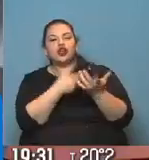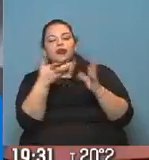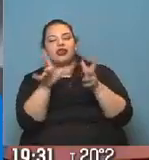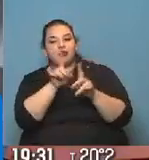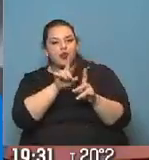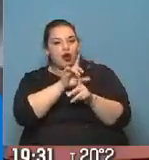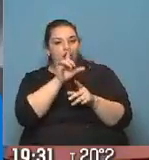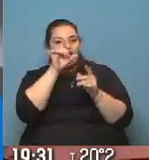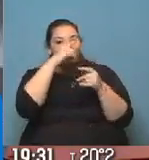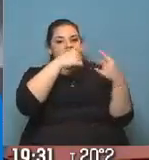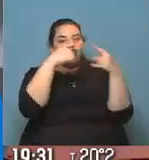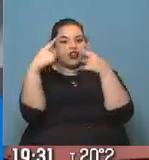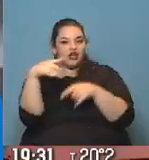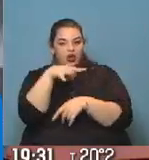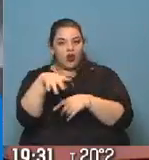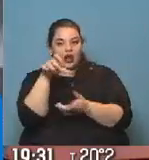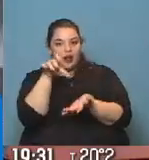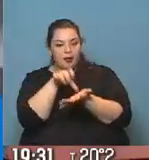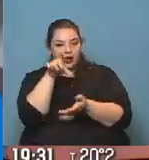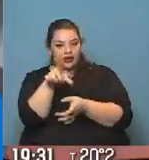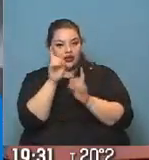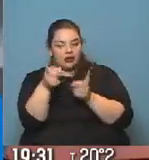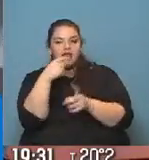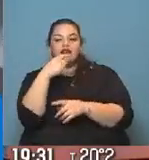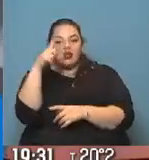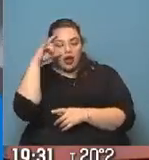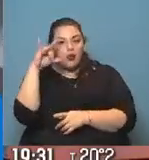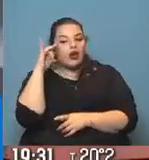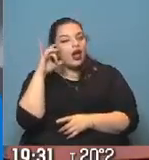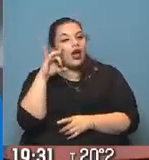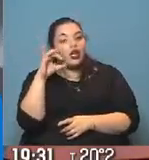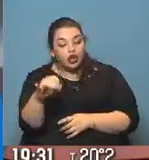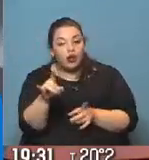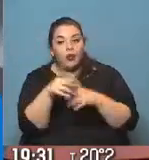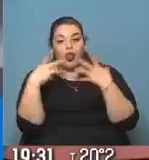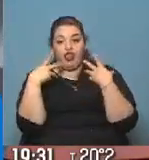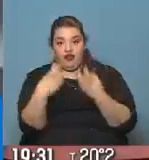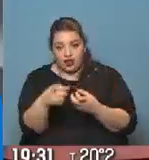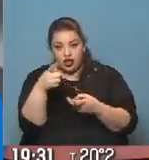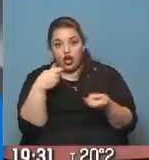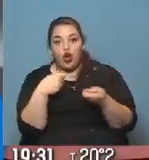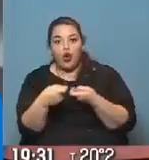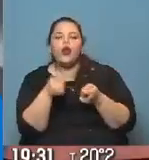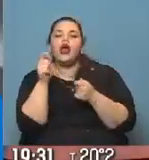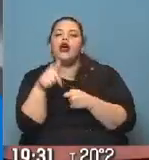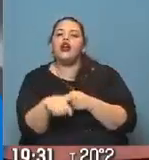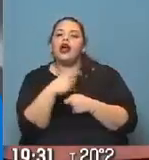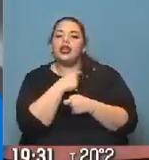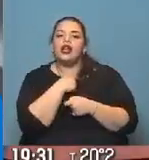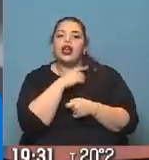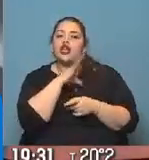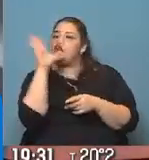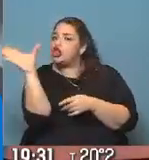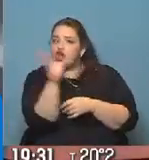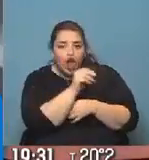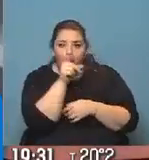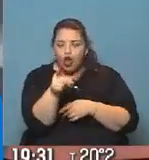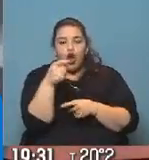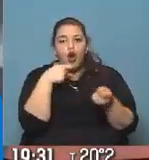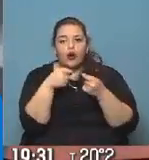país, ¿pueden esperanzarse de que, como dijo Eugenio Semino, el defensor de la tercera edad, van a intentar que todos los jubilados del país